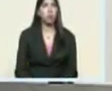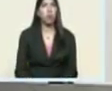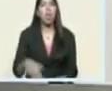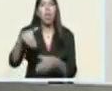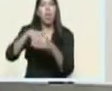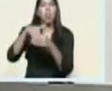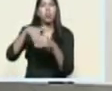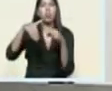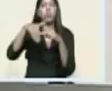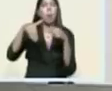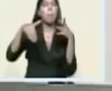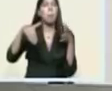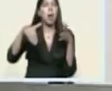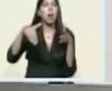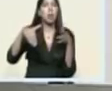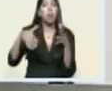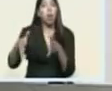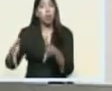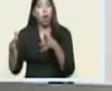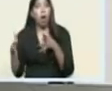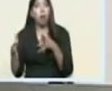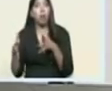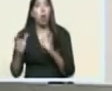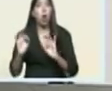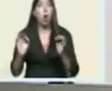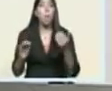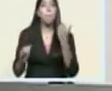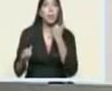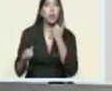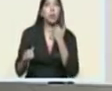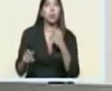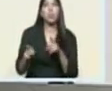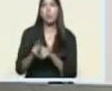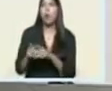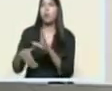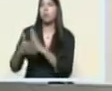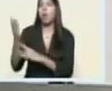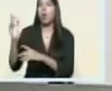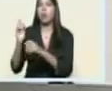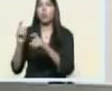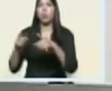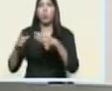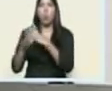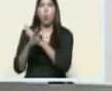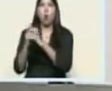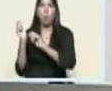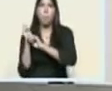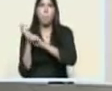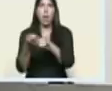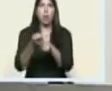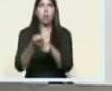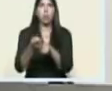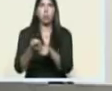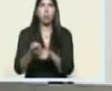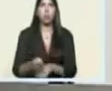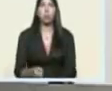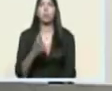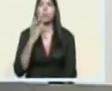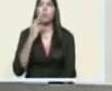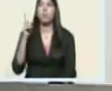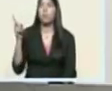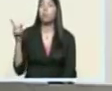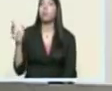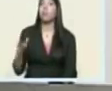perder. Es como que uno vaya a un juego de béisbol. Esta noche, los Astros de